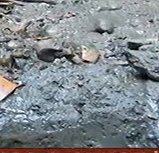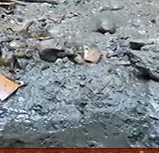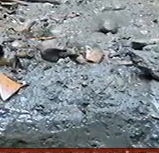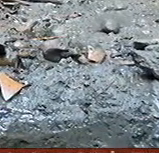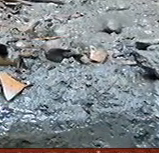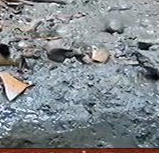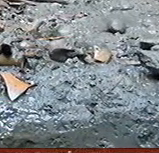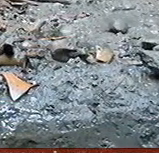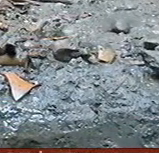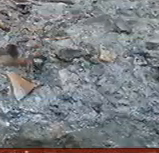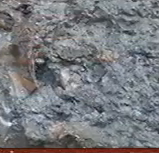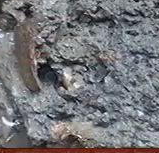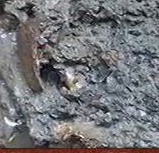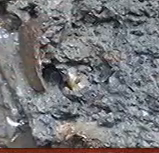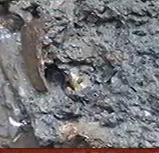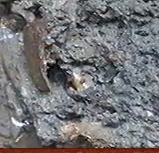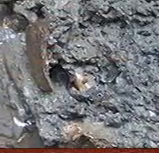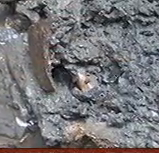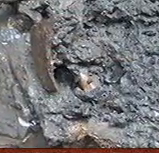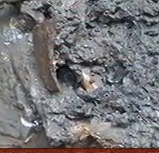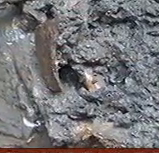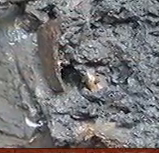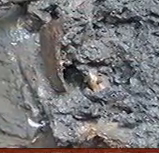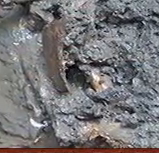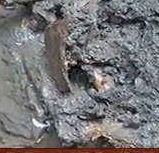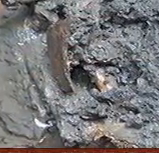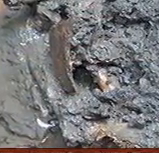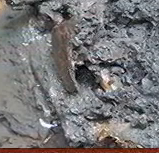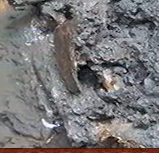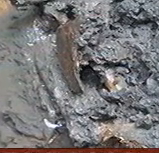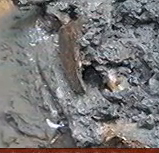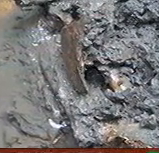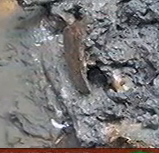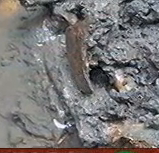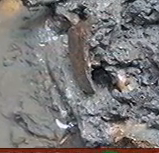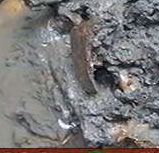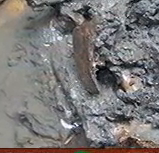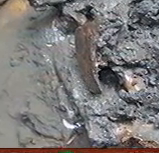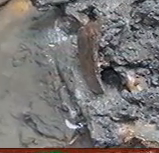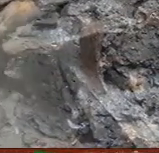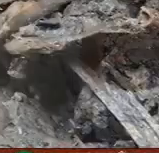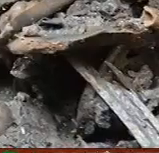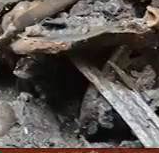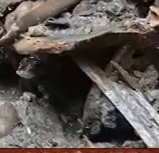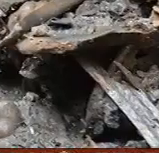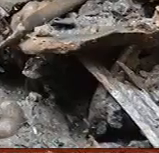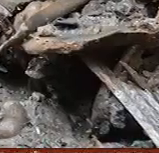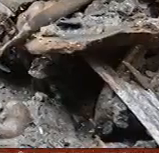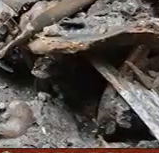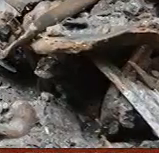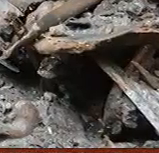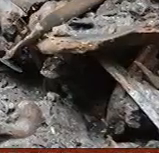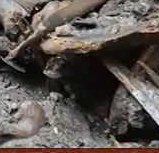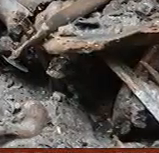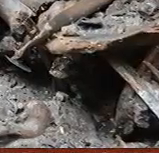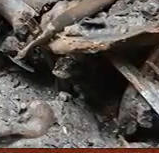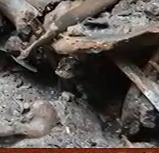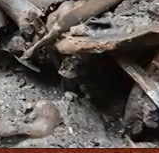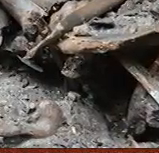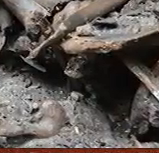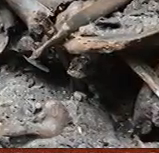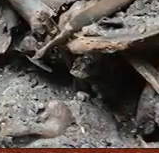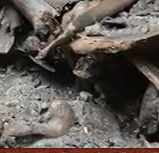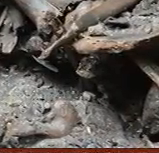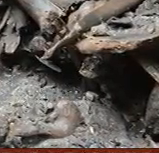retiraron decenas de huesos humanos que constituyeron un par de osarios del que fuera Hospital Real de San José de los Naturales. En el área